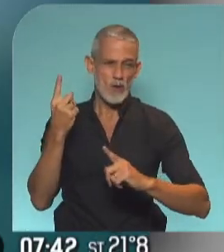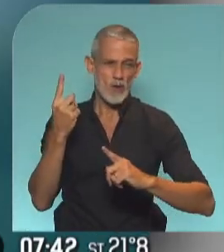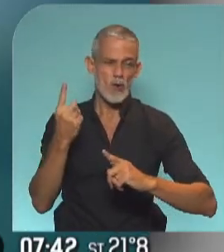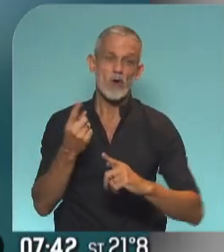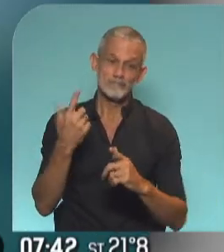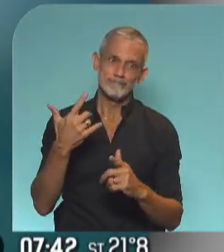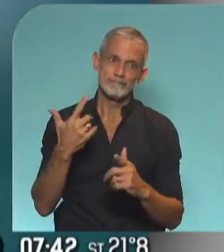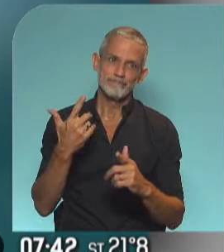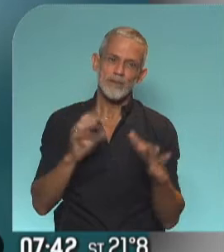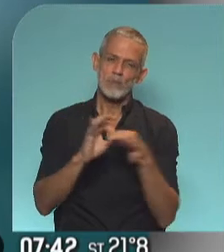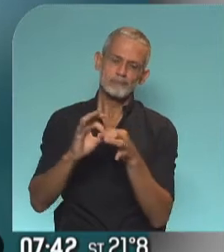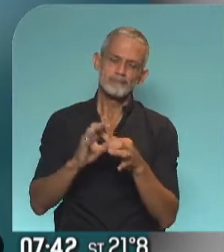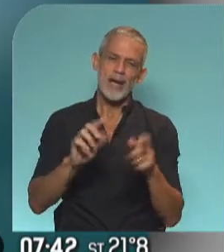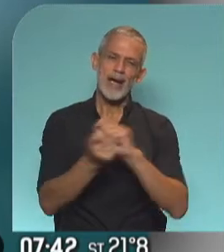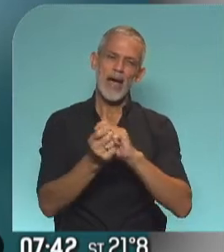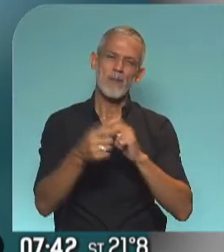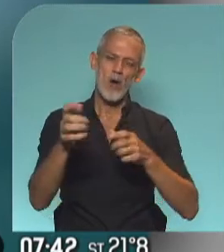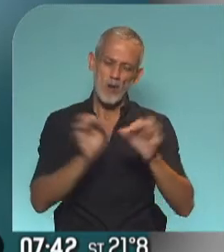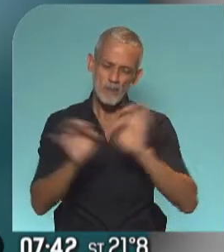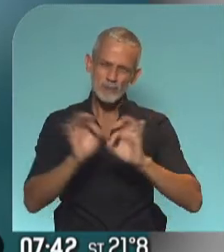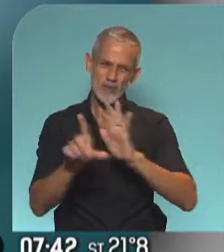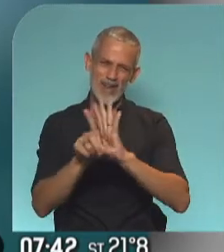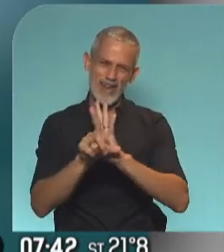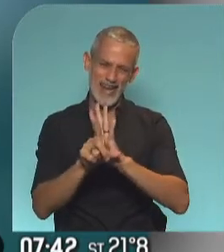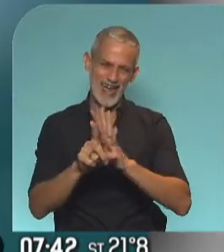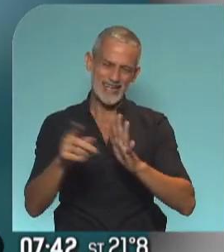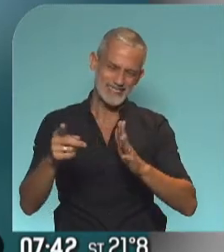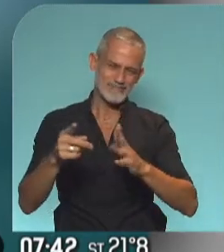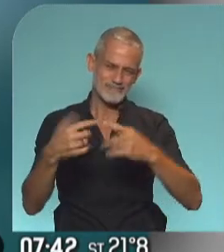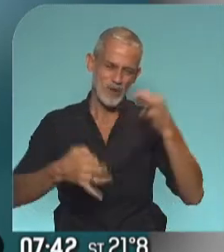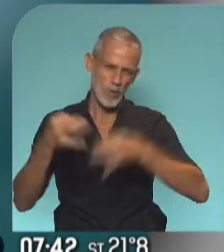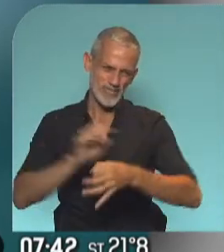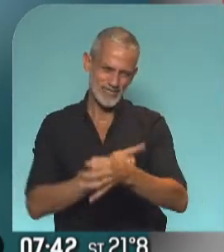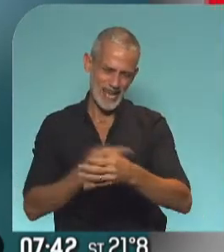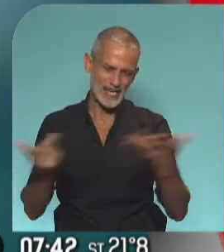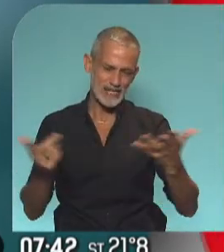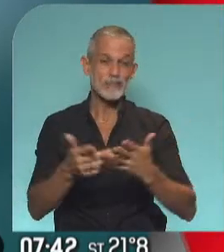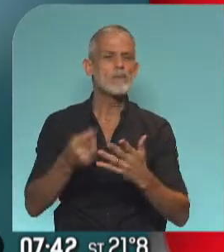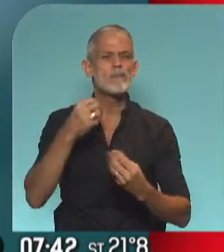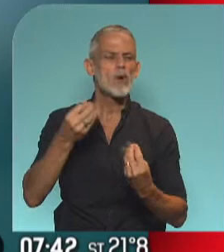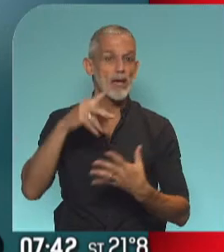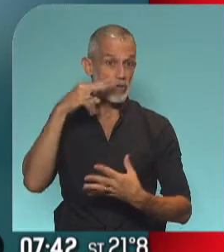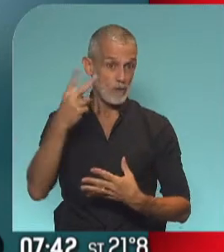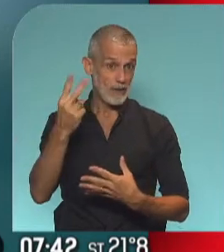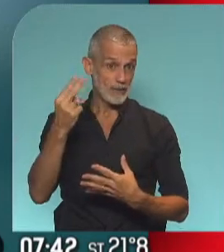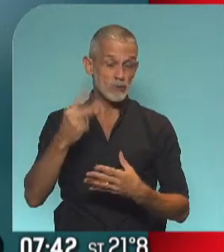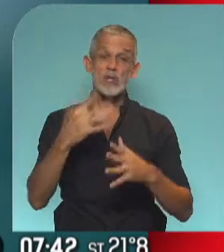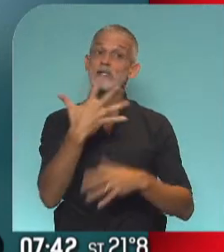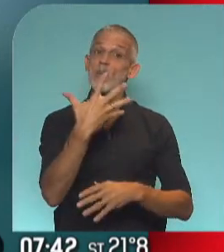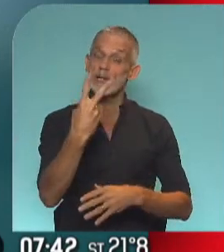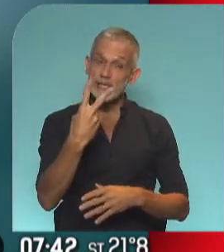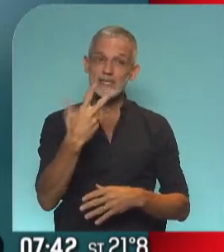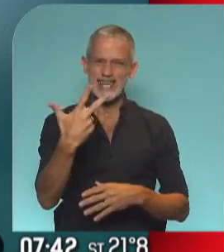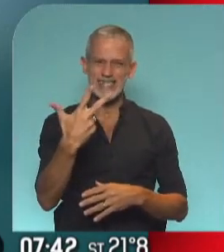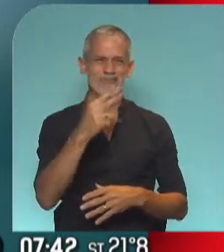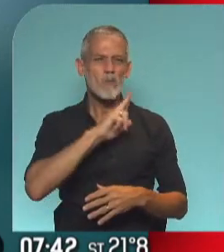tiene que ver con la reforma judicial y con los femicidios que están en primera plana. ¿Y por qué? Bueno, 2021, 53 femicidios en lo